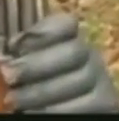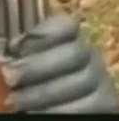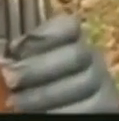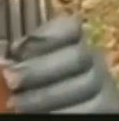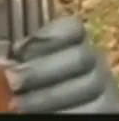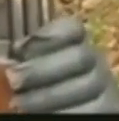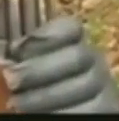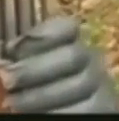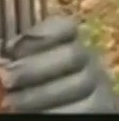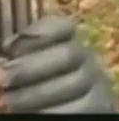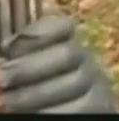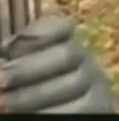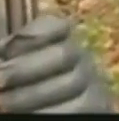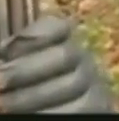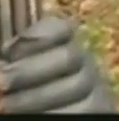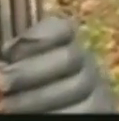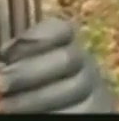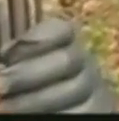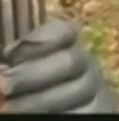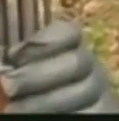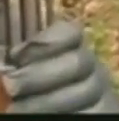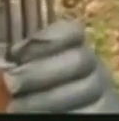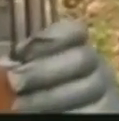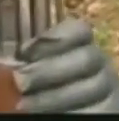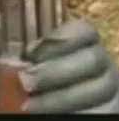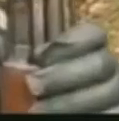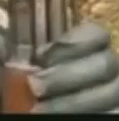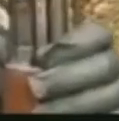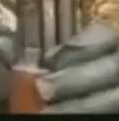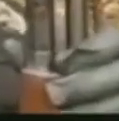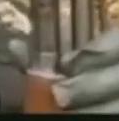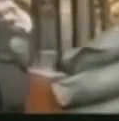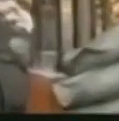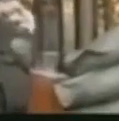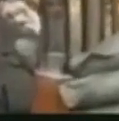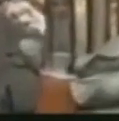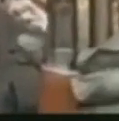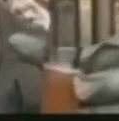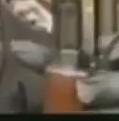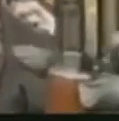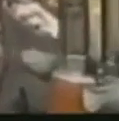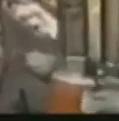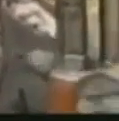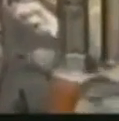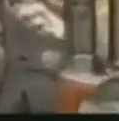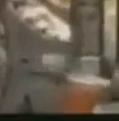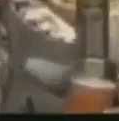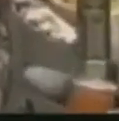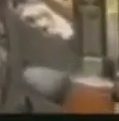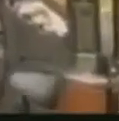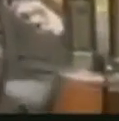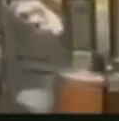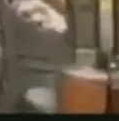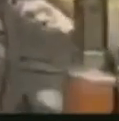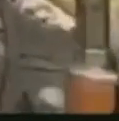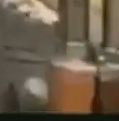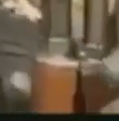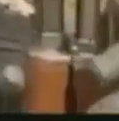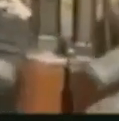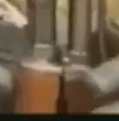protegidos por el Ejército Nacional de Colombia y por la Policía Nacional de Colombia. Están las bandas de